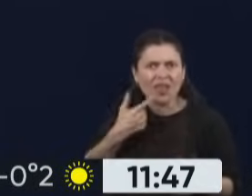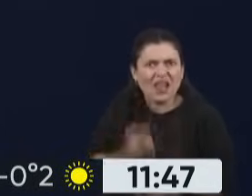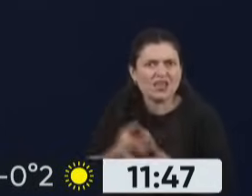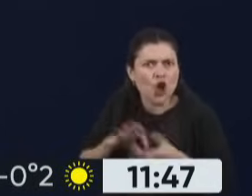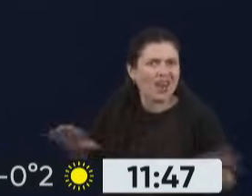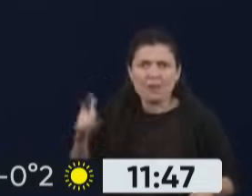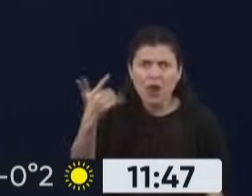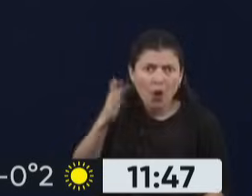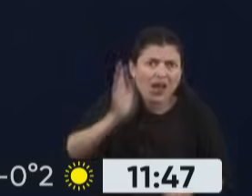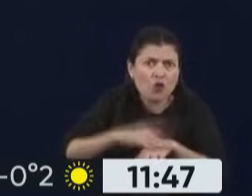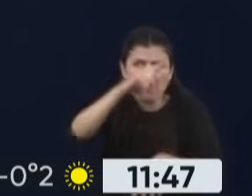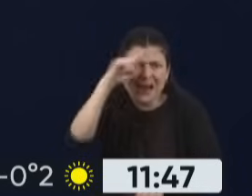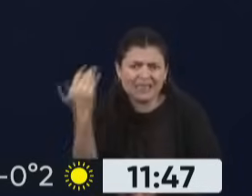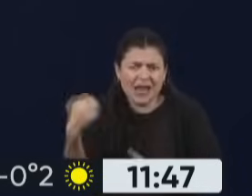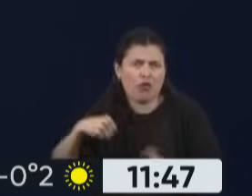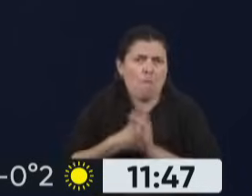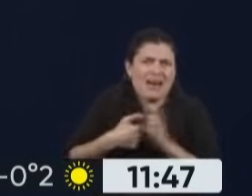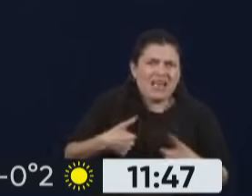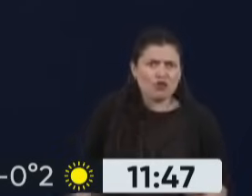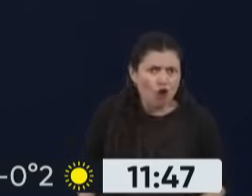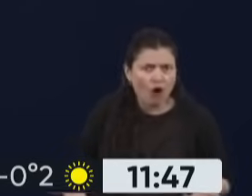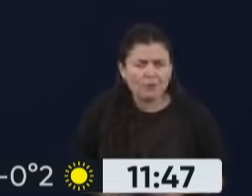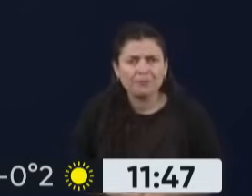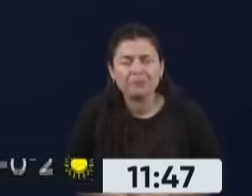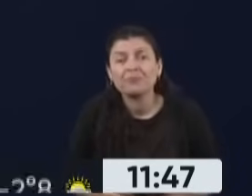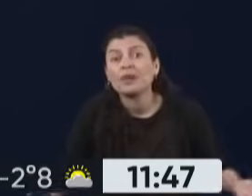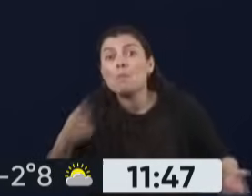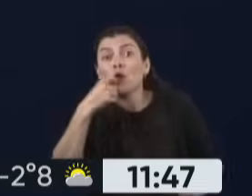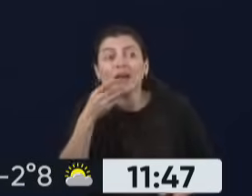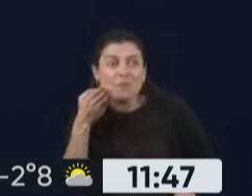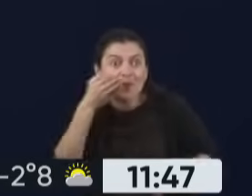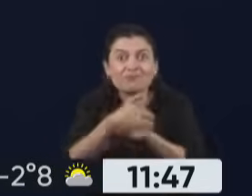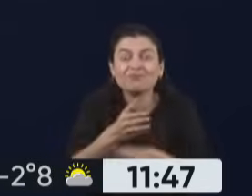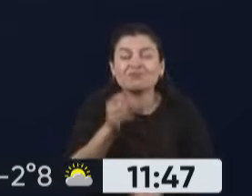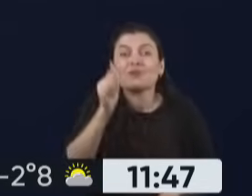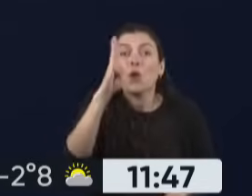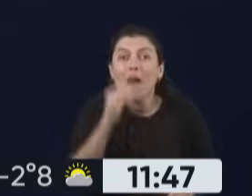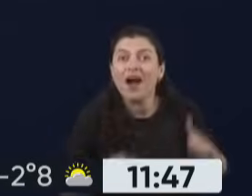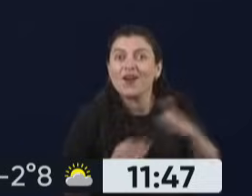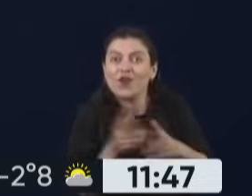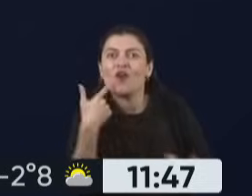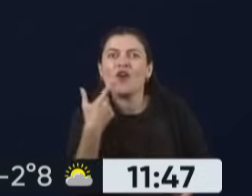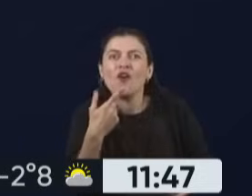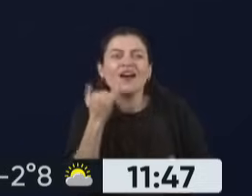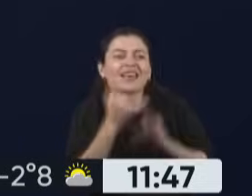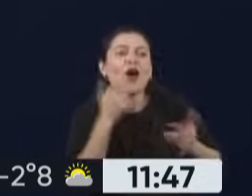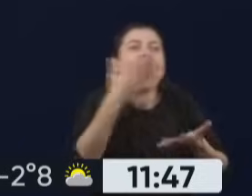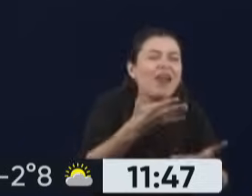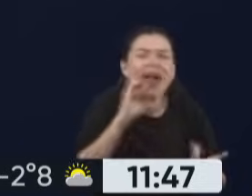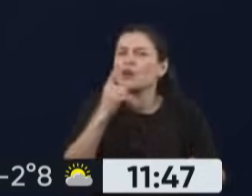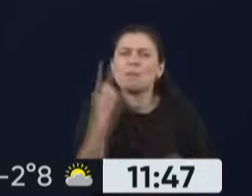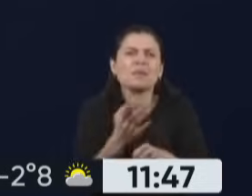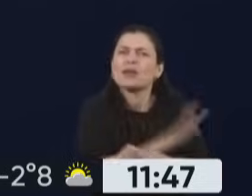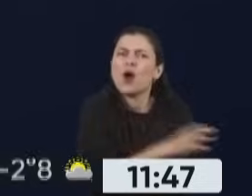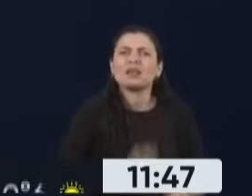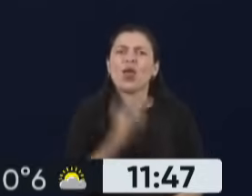hasta cosas mayores. Es decir, si uno quería abrir una cuenta en un banco, tiene que presentar su declaración jurada y un montón de cosas, y si quiere hacer una